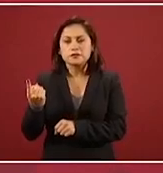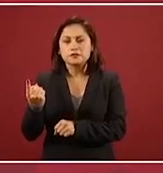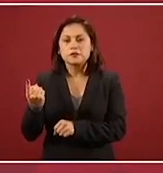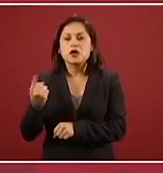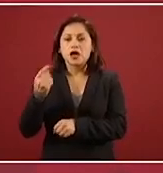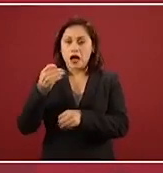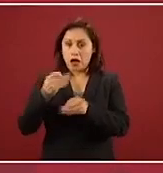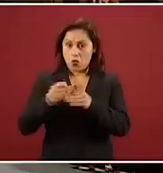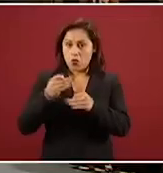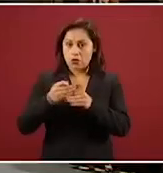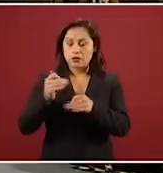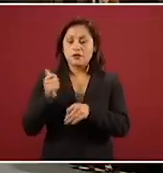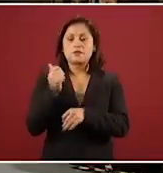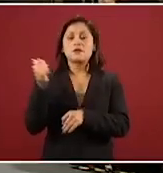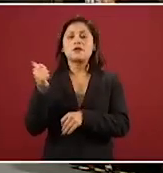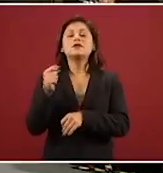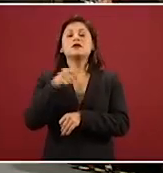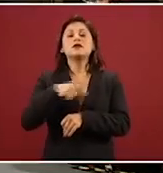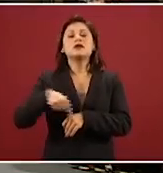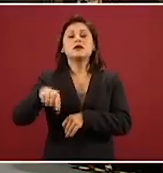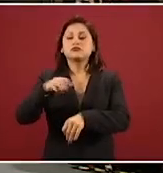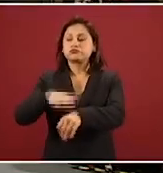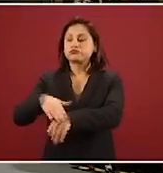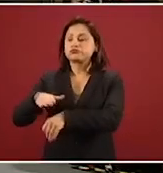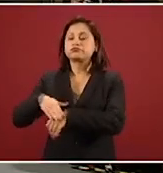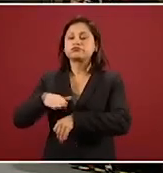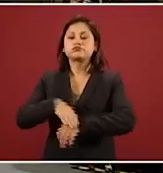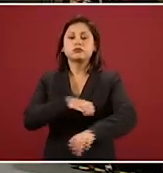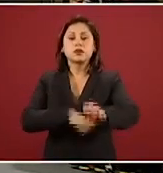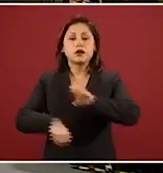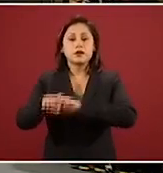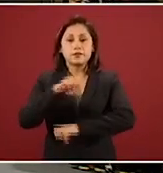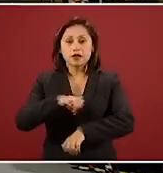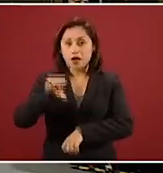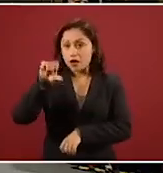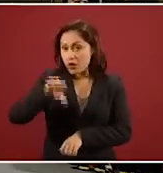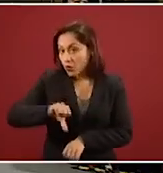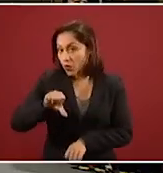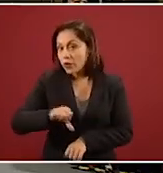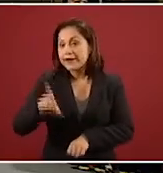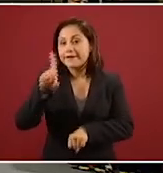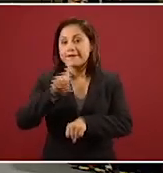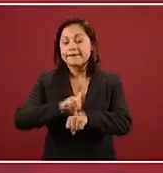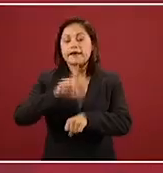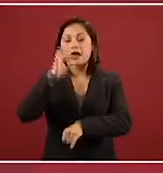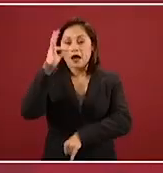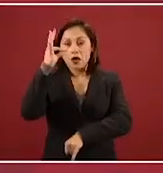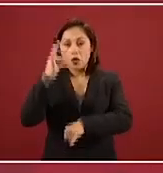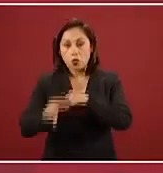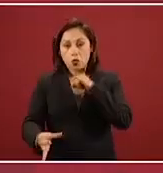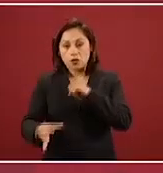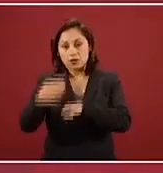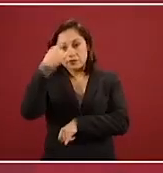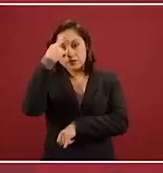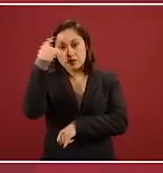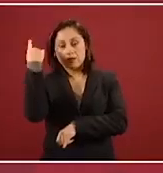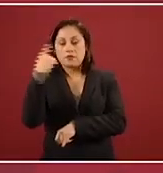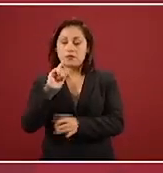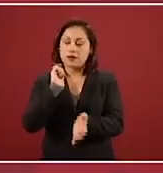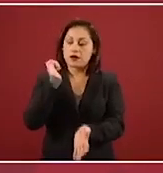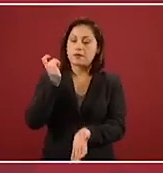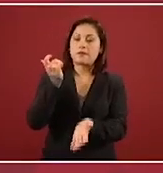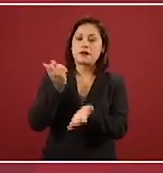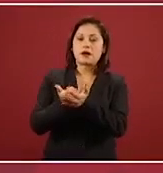empresas. Hoy es el último día por ley para pagar el